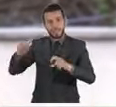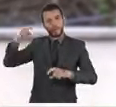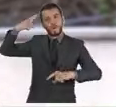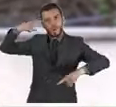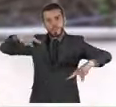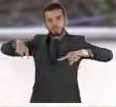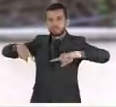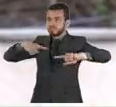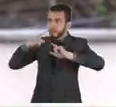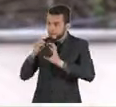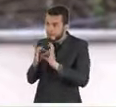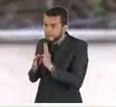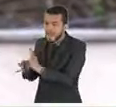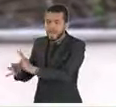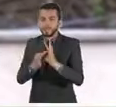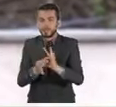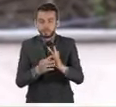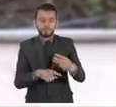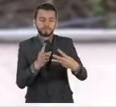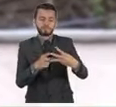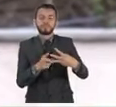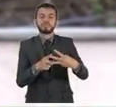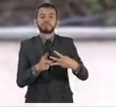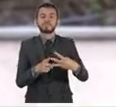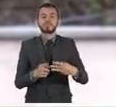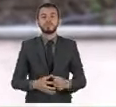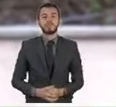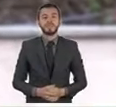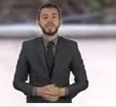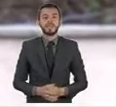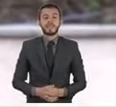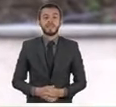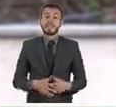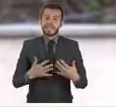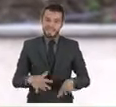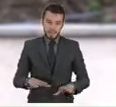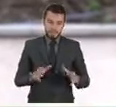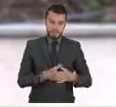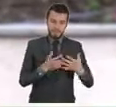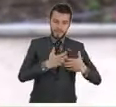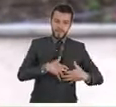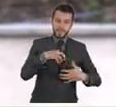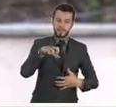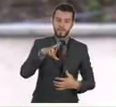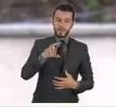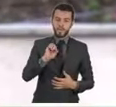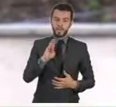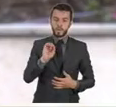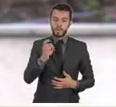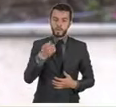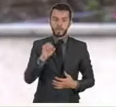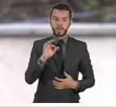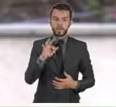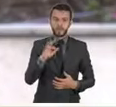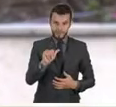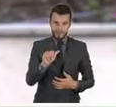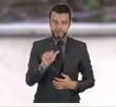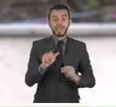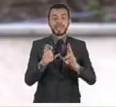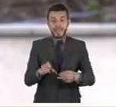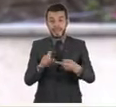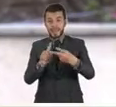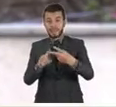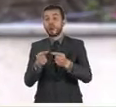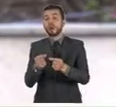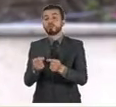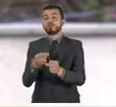gobernanza regional. El segundo aspecto relevante que ha venido trabajando Pro Bogotá es en una visión de largo plazo para el desarrollo